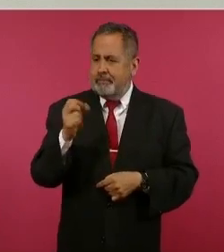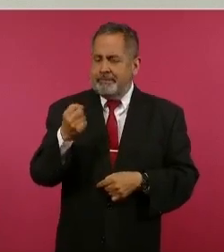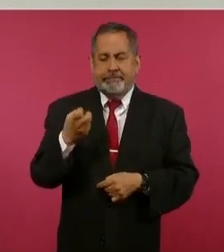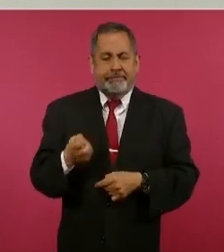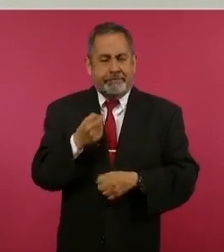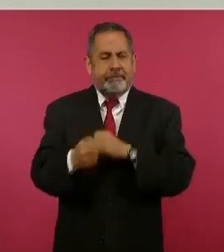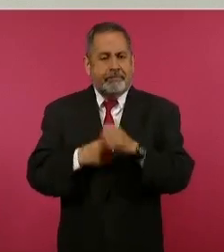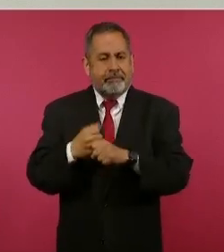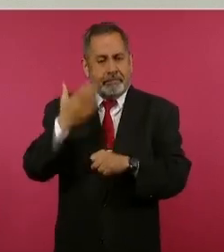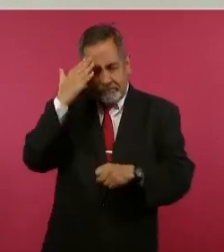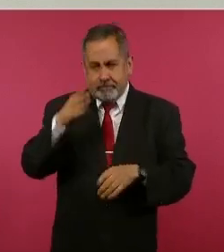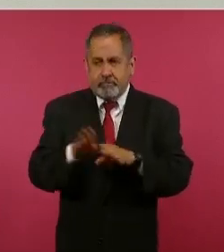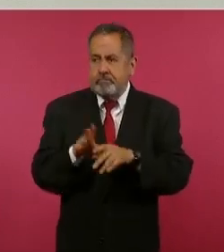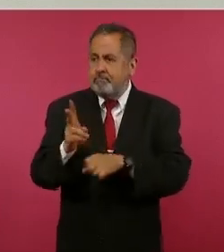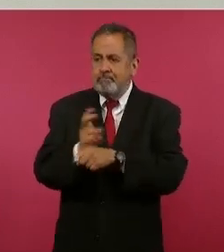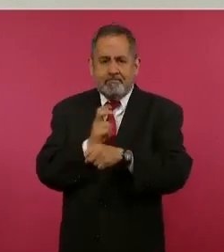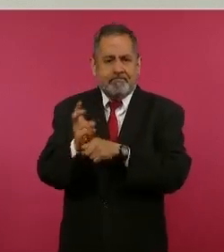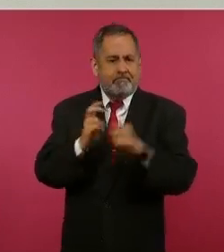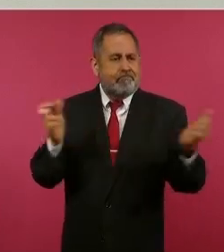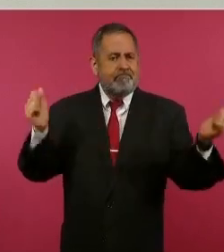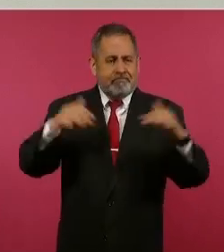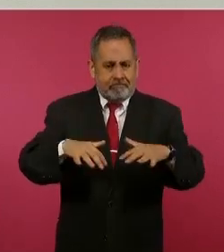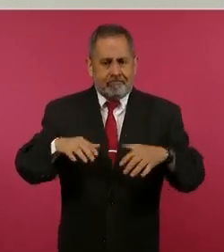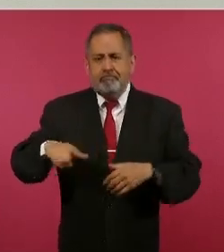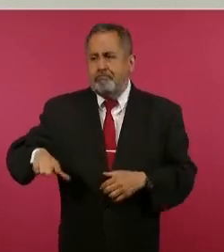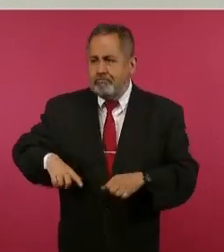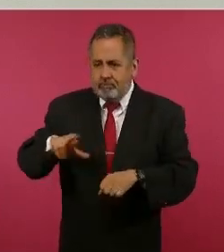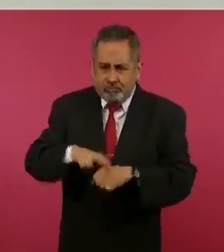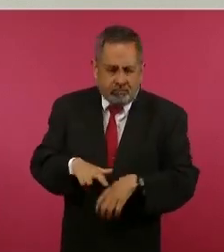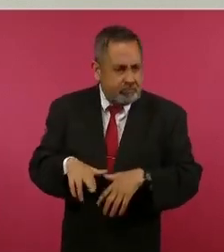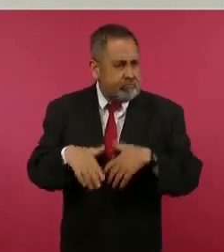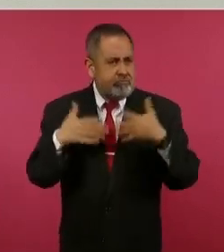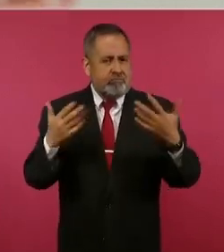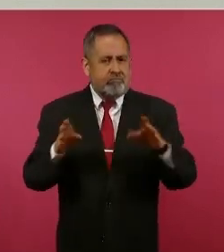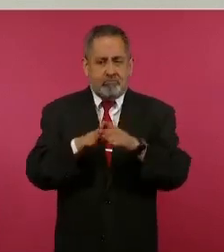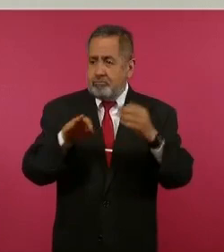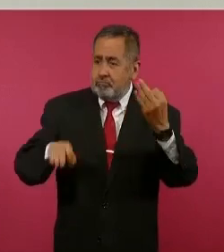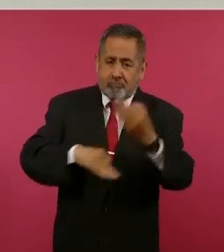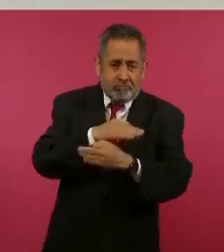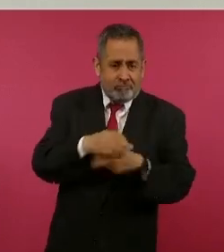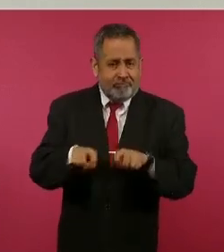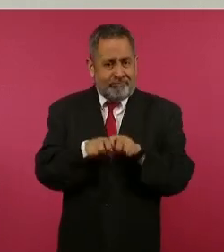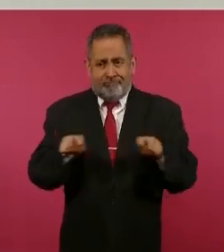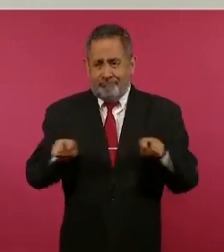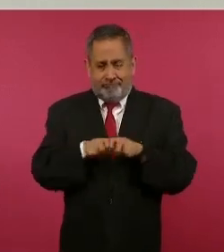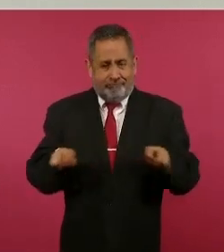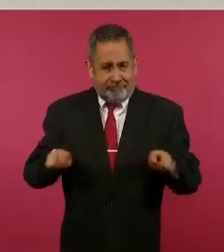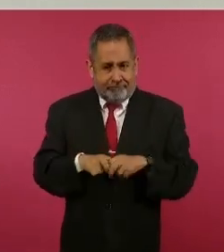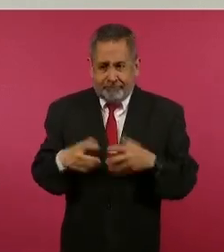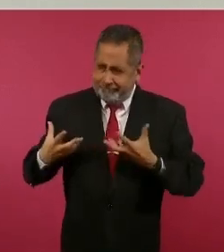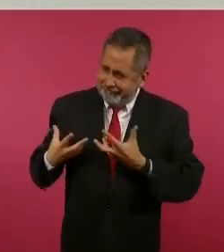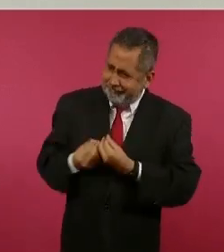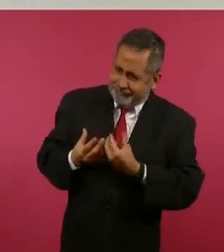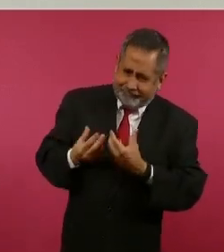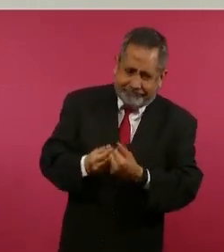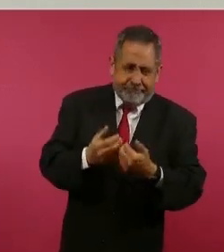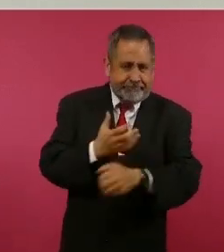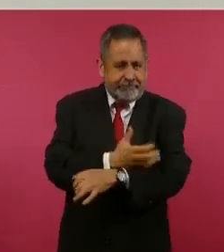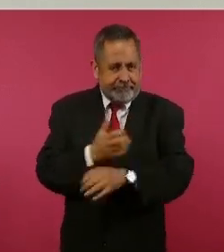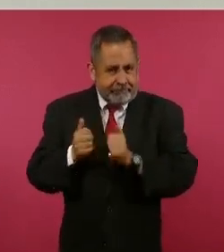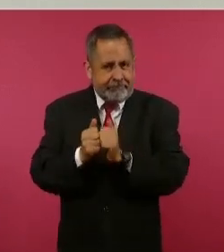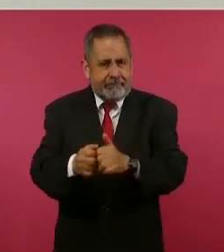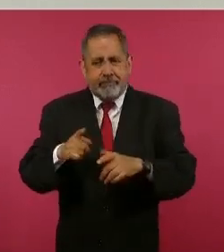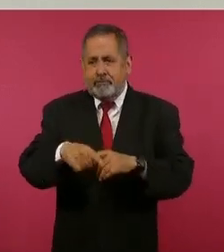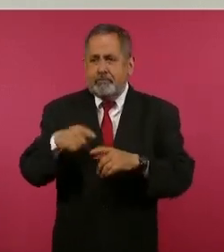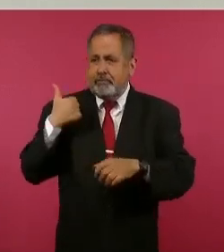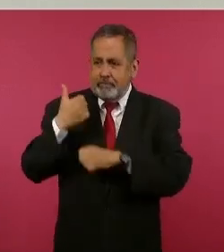el 30 de septiembre de este año, saber si va a invitar a las y los gobernadores, si va a estar todo el gabinete que lo ha venido acompañando alrededor